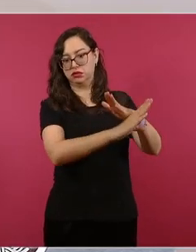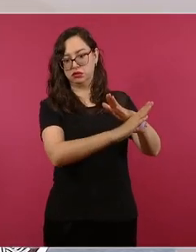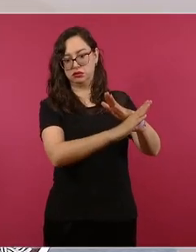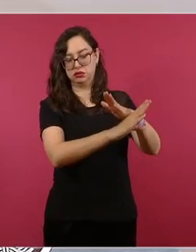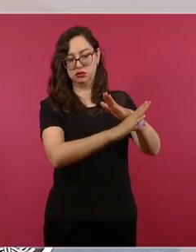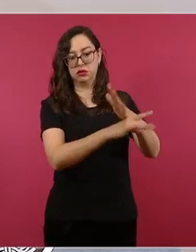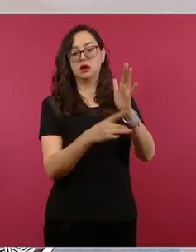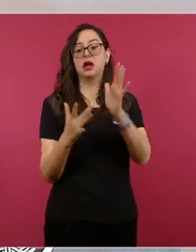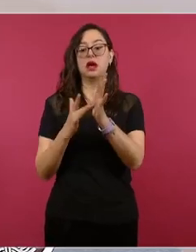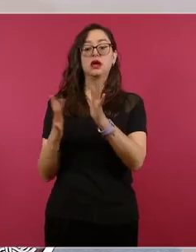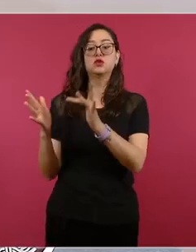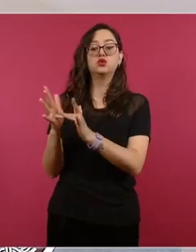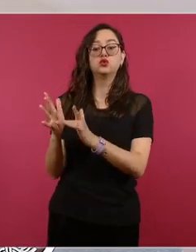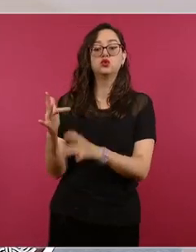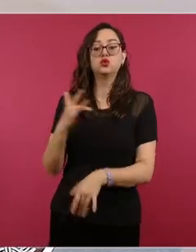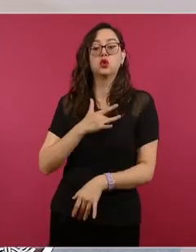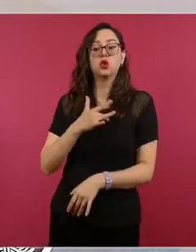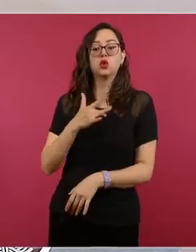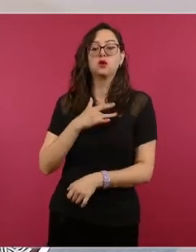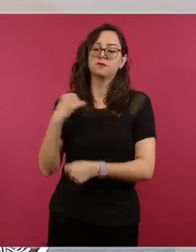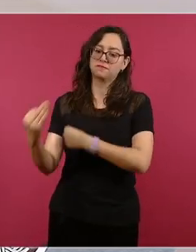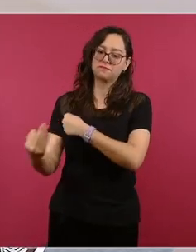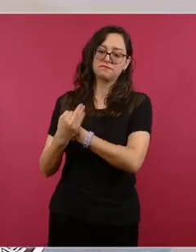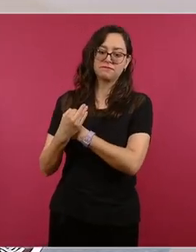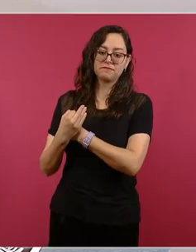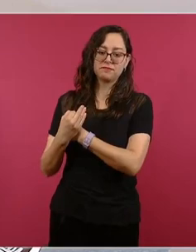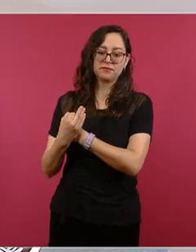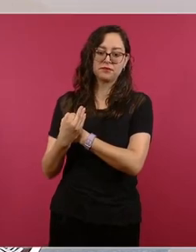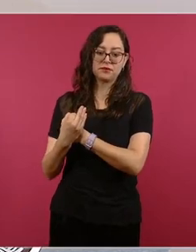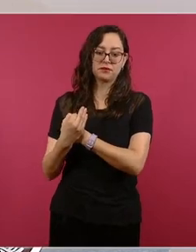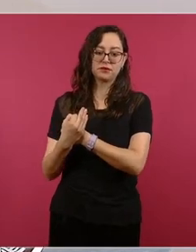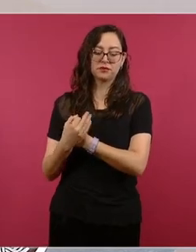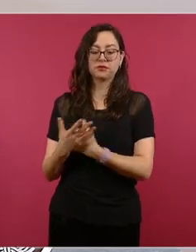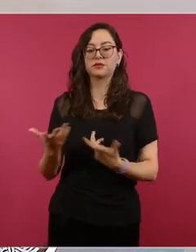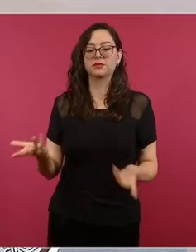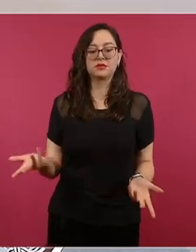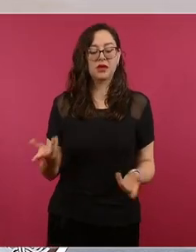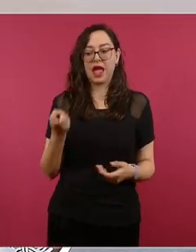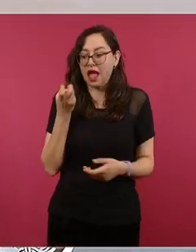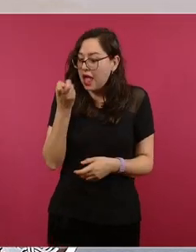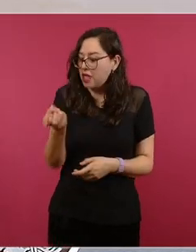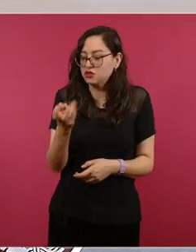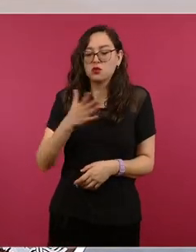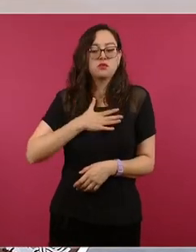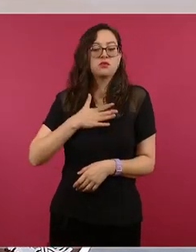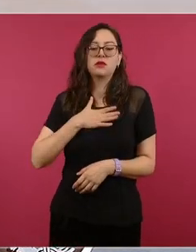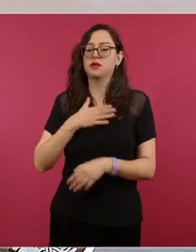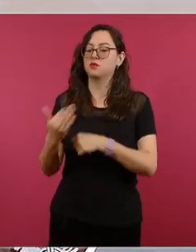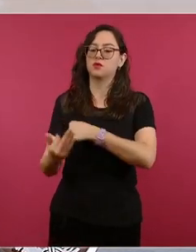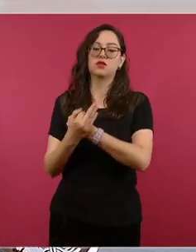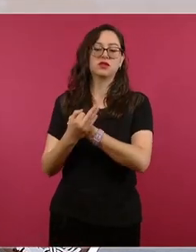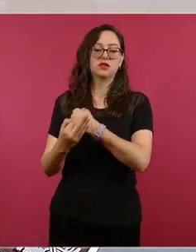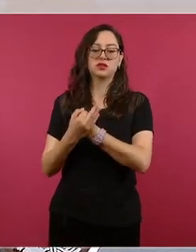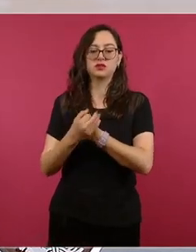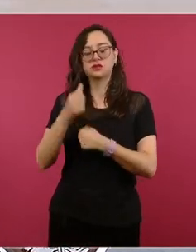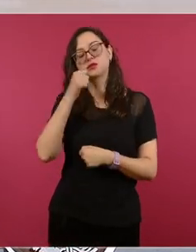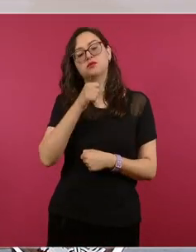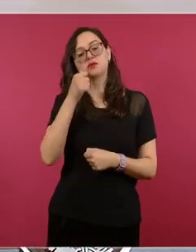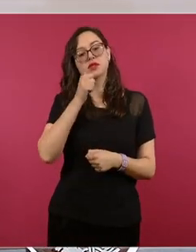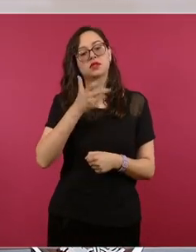Que el corazón de Jesús está conmigo. Estos son mis guardaespaldas. Tengo de todo,